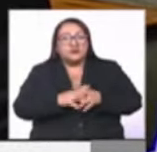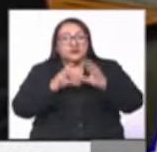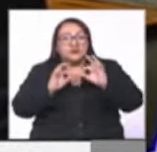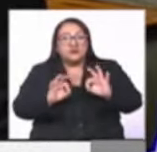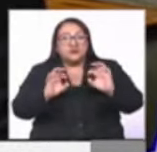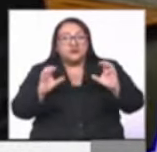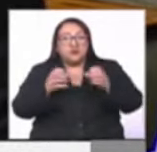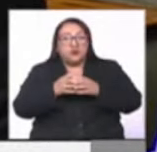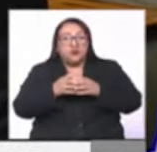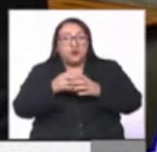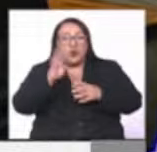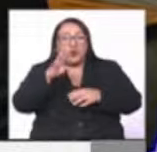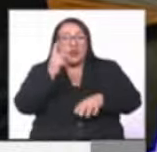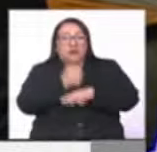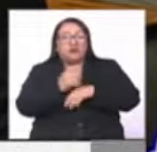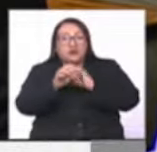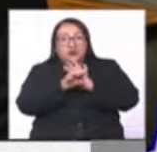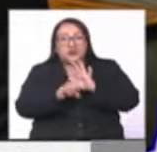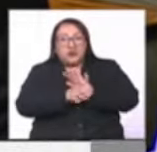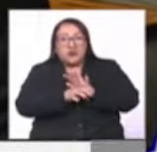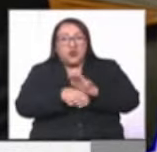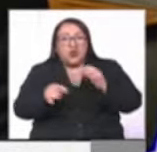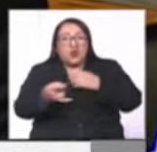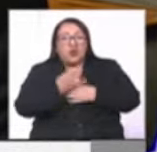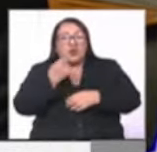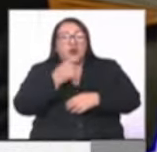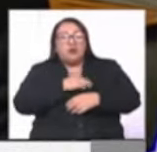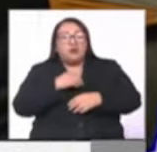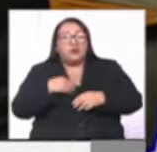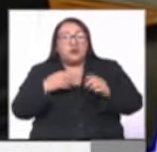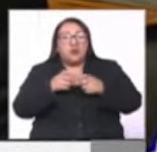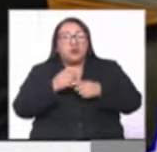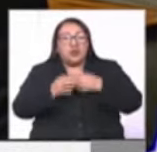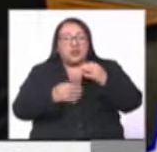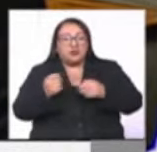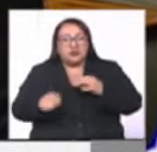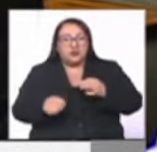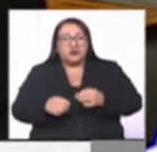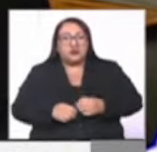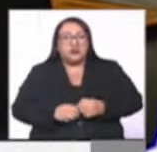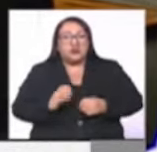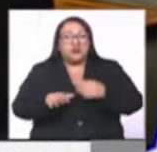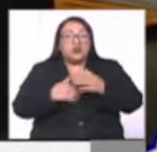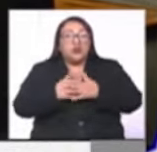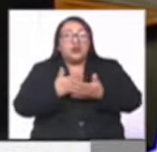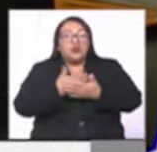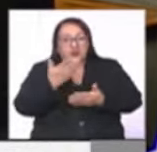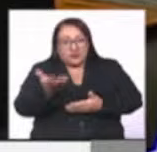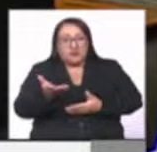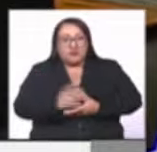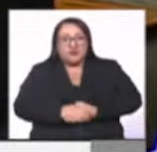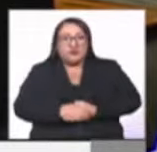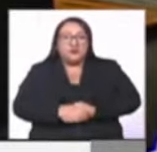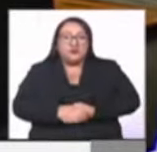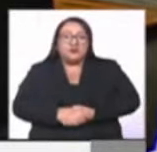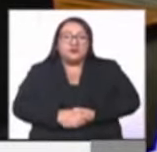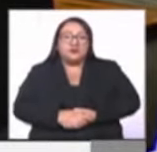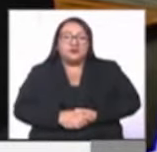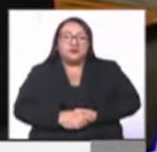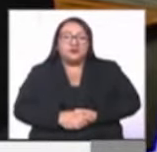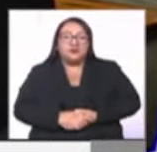cuatro denuncias constitucionales contra los miembros de la junta Nacional de Justicia todas sustentadas en